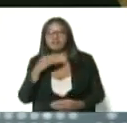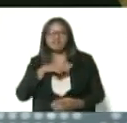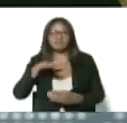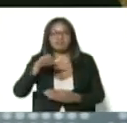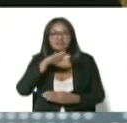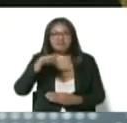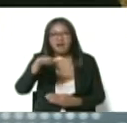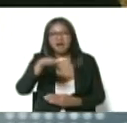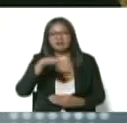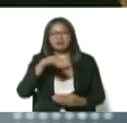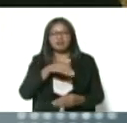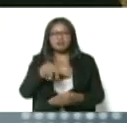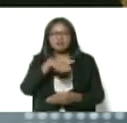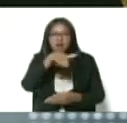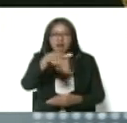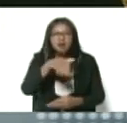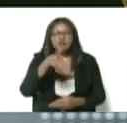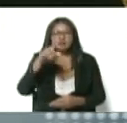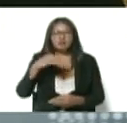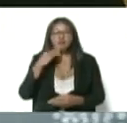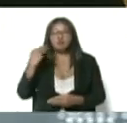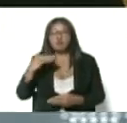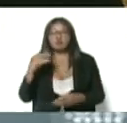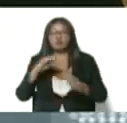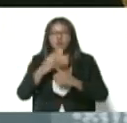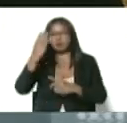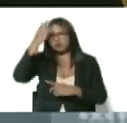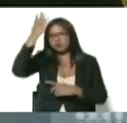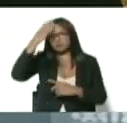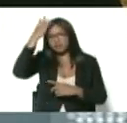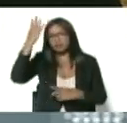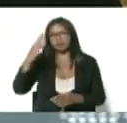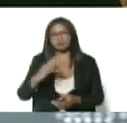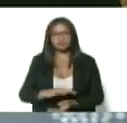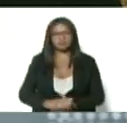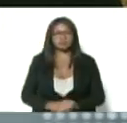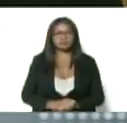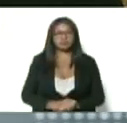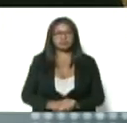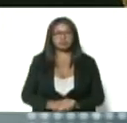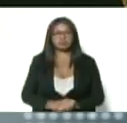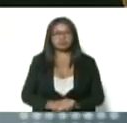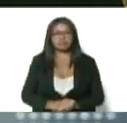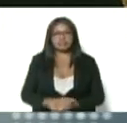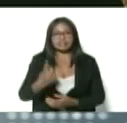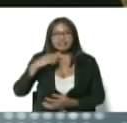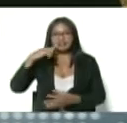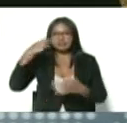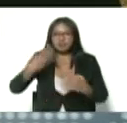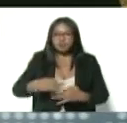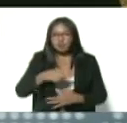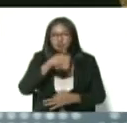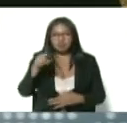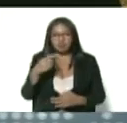movimiento robert serra hay múltiples movimientos y tengan la seguridad que si ustedes articulan toda esta política